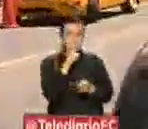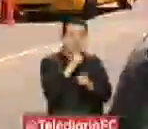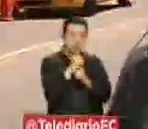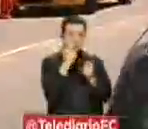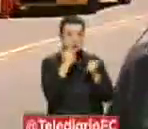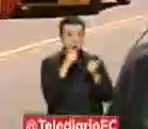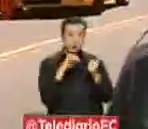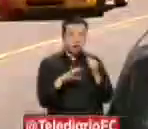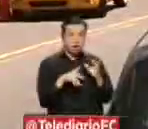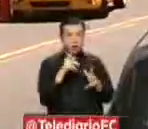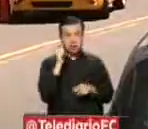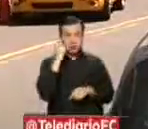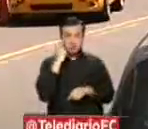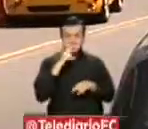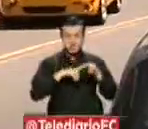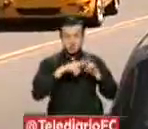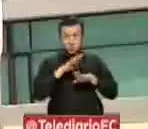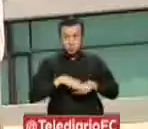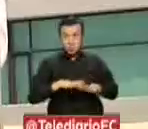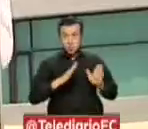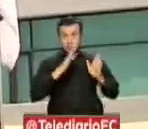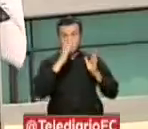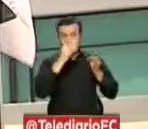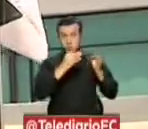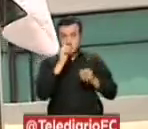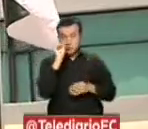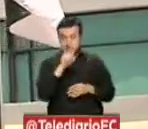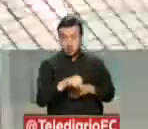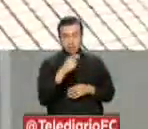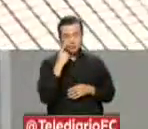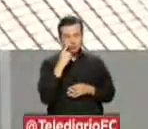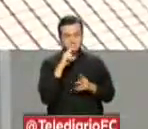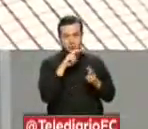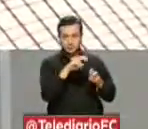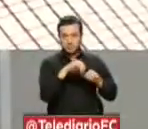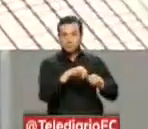de corrupción en infraestructuras judiciales. Fan Lara, Telediario.